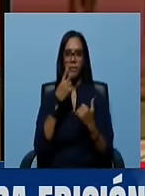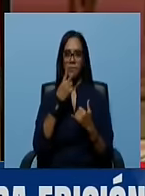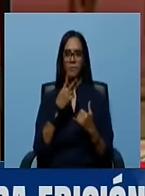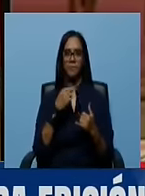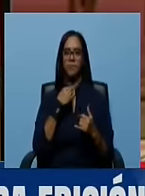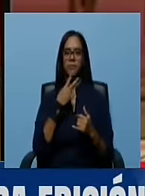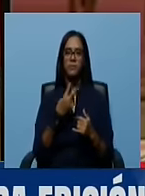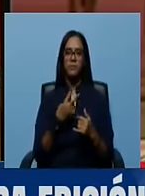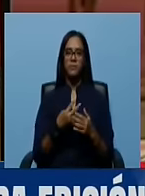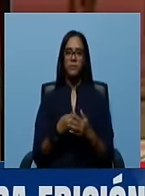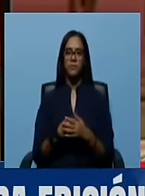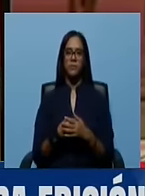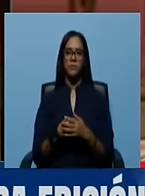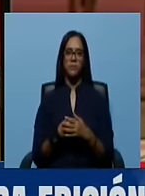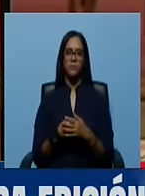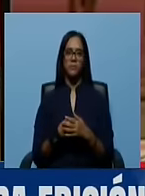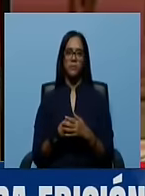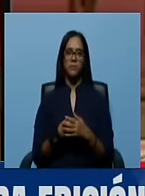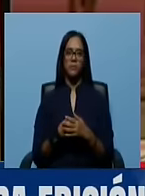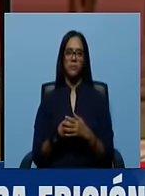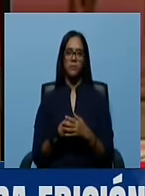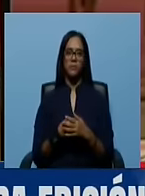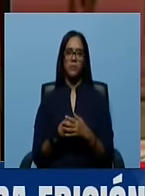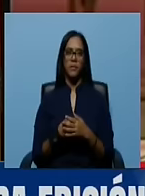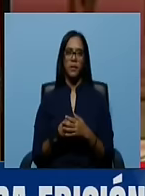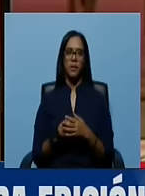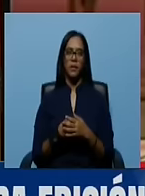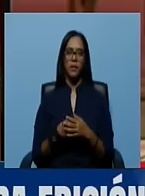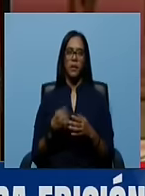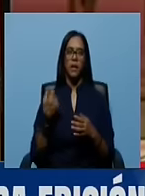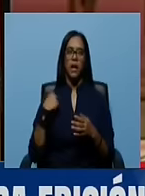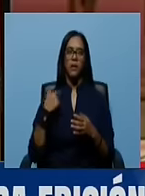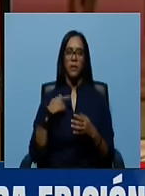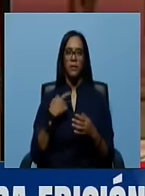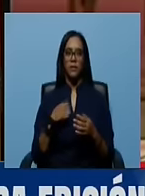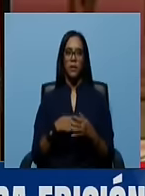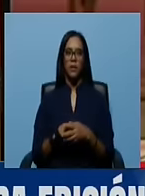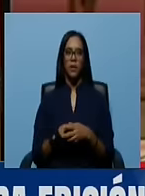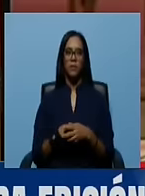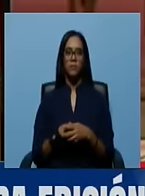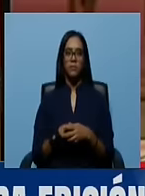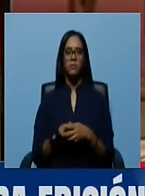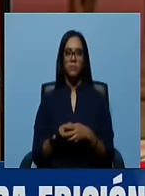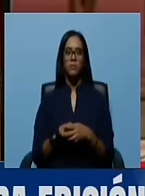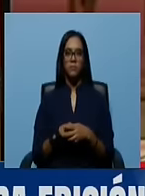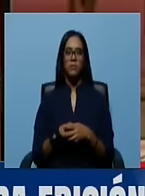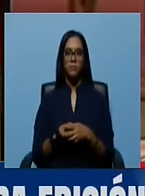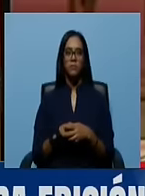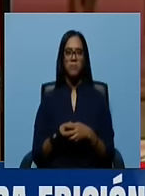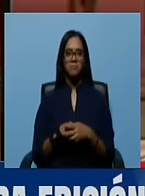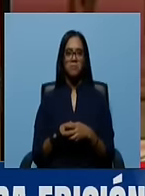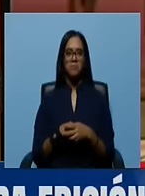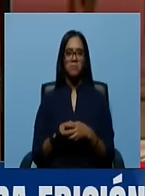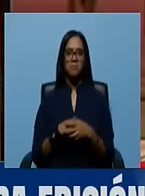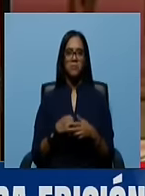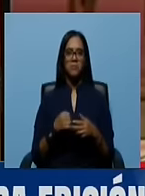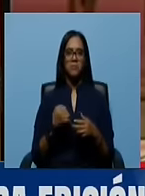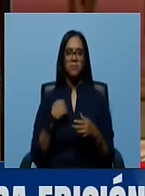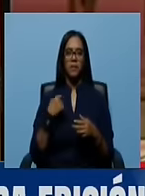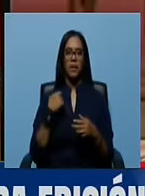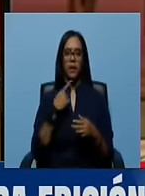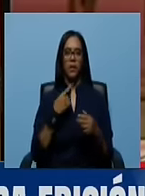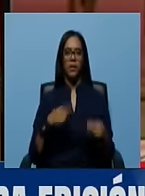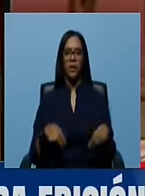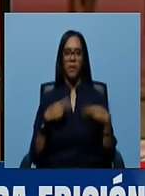voz, y me dijo como siempre: Nicolás, cuenta con mi